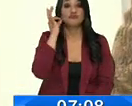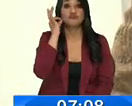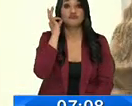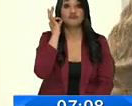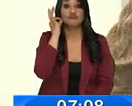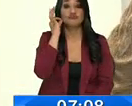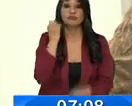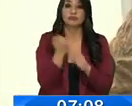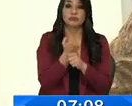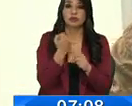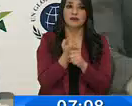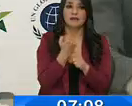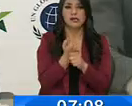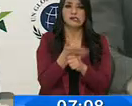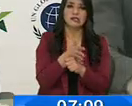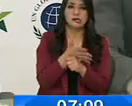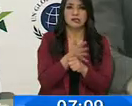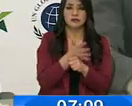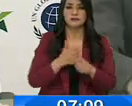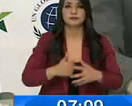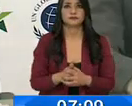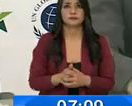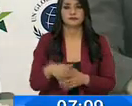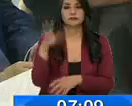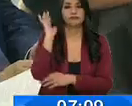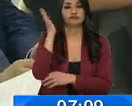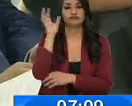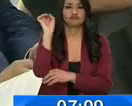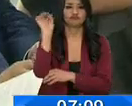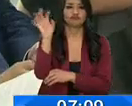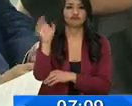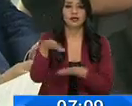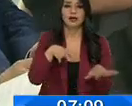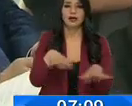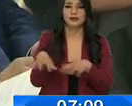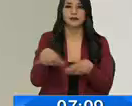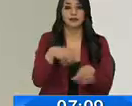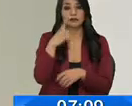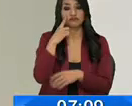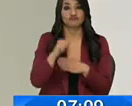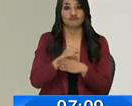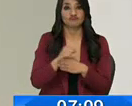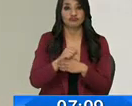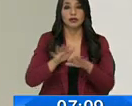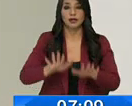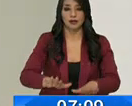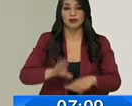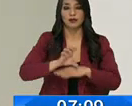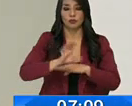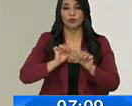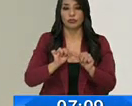en trabajos no adecuados. Conferencias y actividades experimentales serán parte de Ecuador Sostenible.